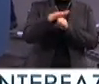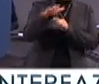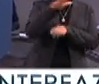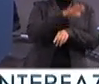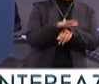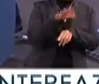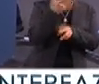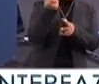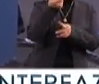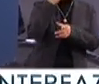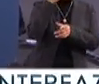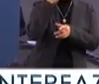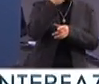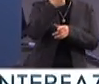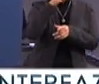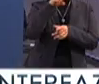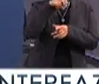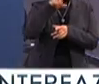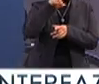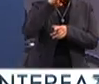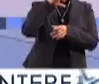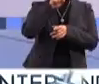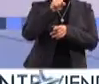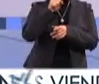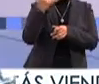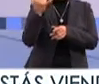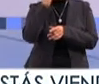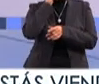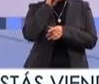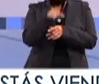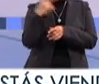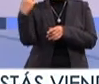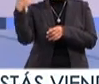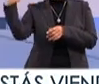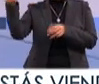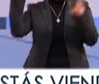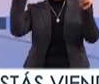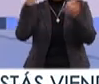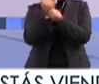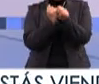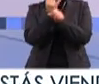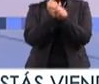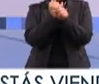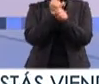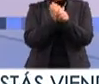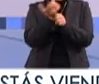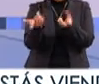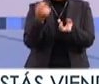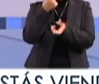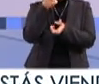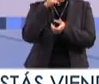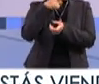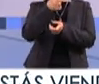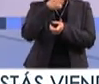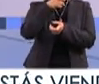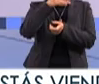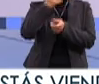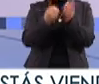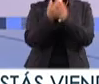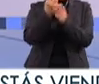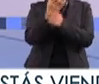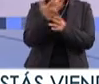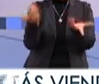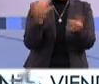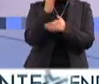medicamentos genéricos y también bueno pues así se llama tu reportaje medicamentos genéricos e innovadores